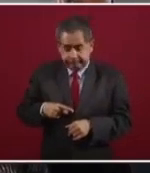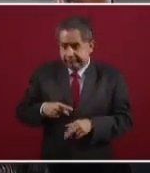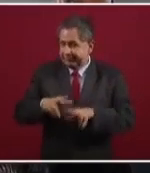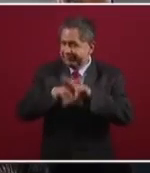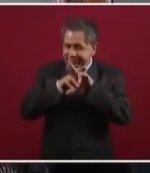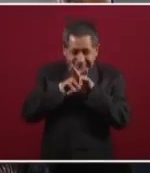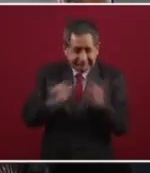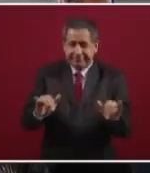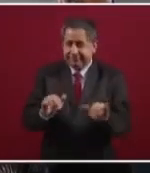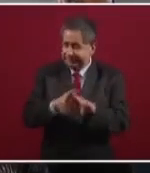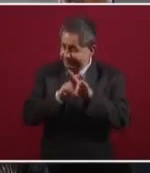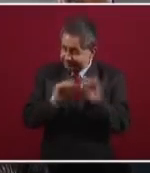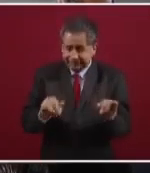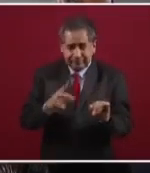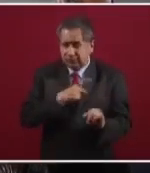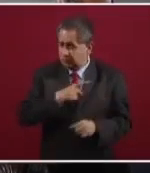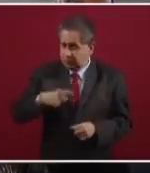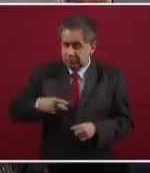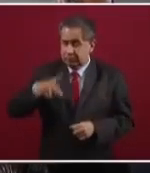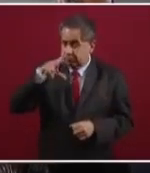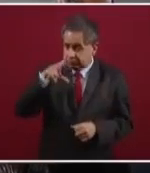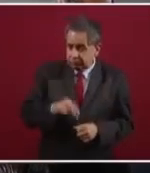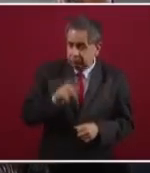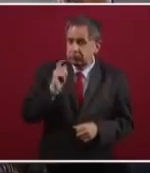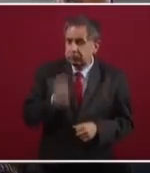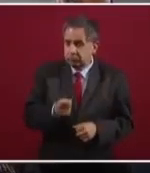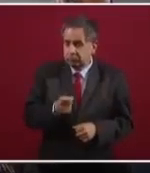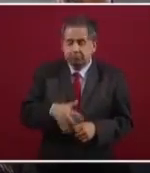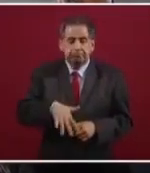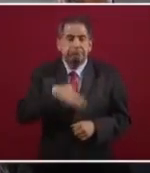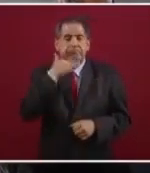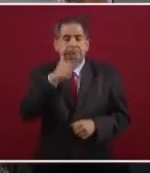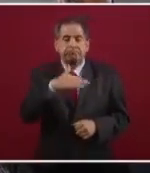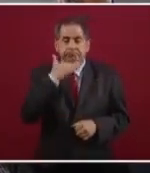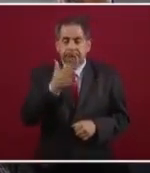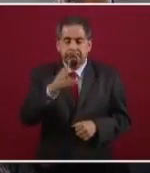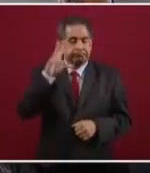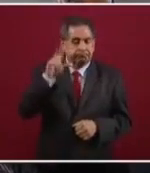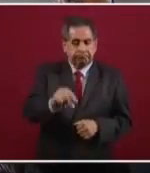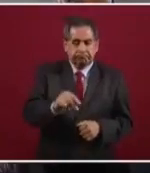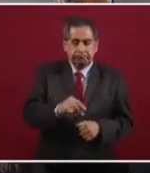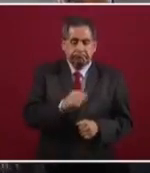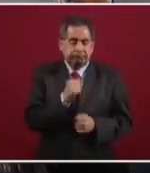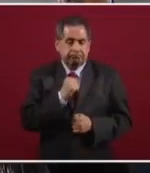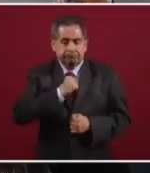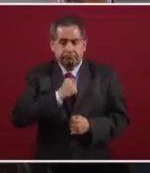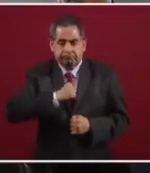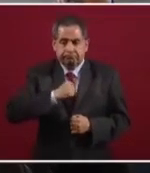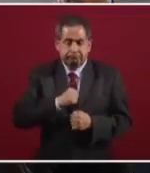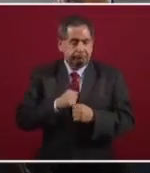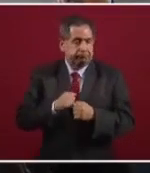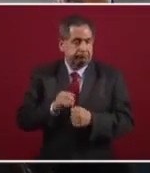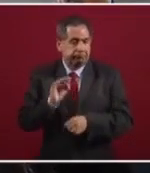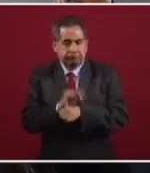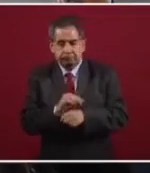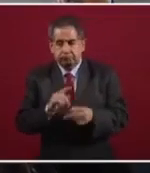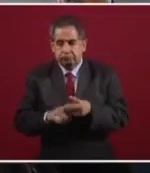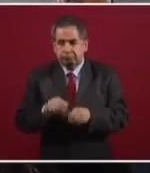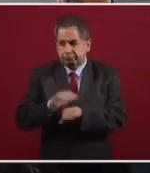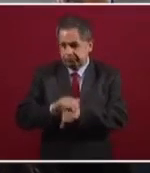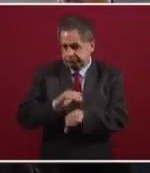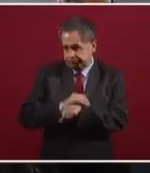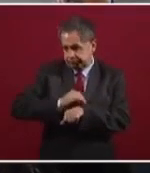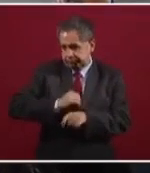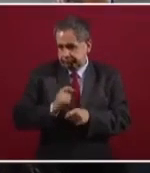bajo ninguna circunstancia, la corrupción, el influyentismo, el